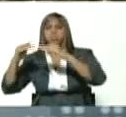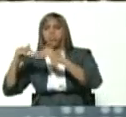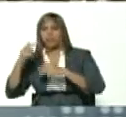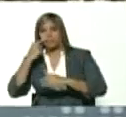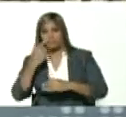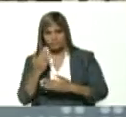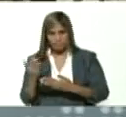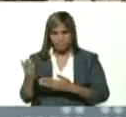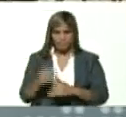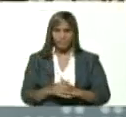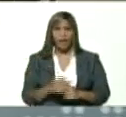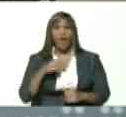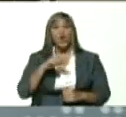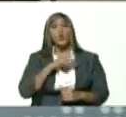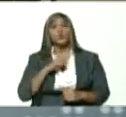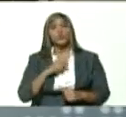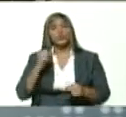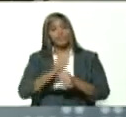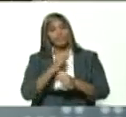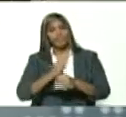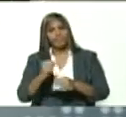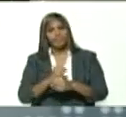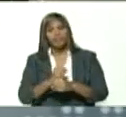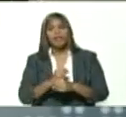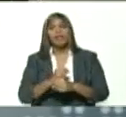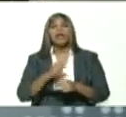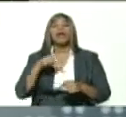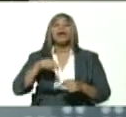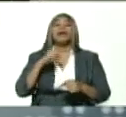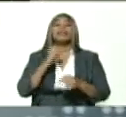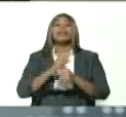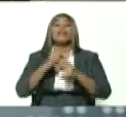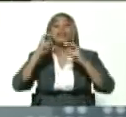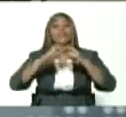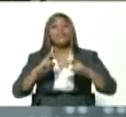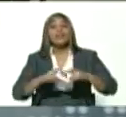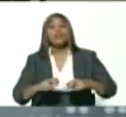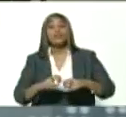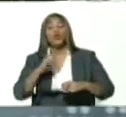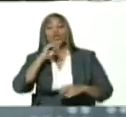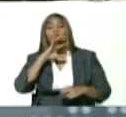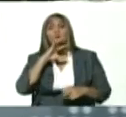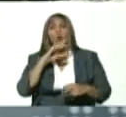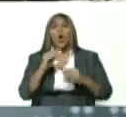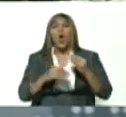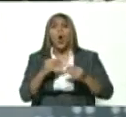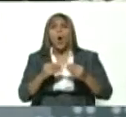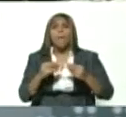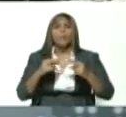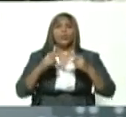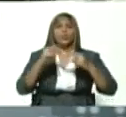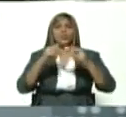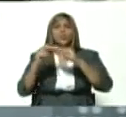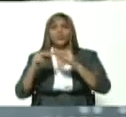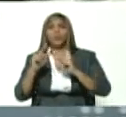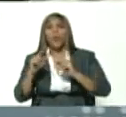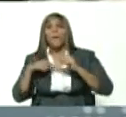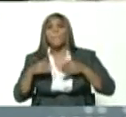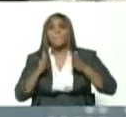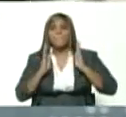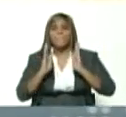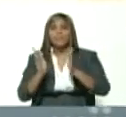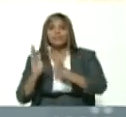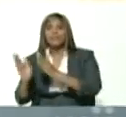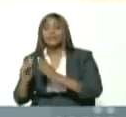nosotros estamos continuando en la etapa de investigación histórica de la construcción de estos pasillos. Hay información que no tenemos, que